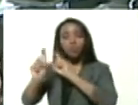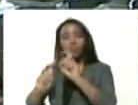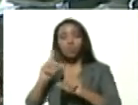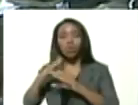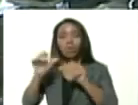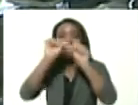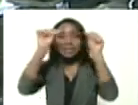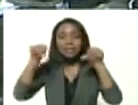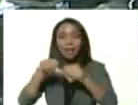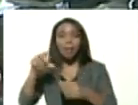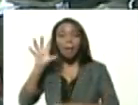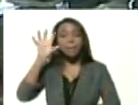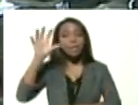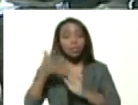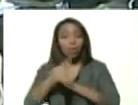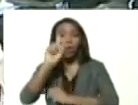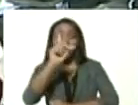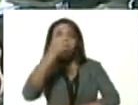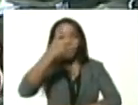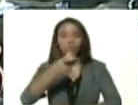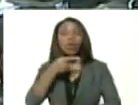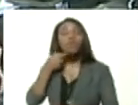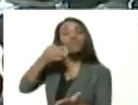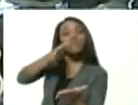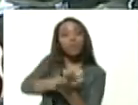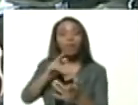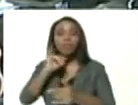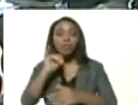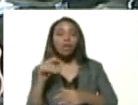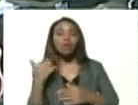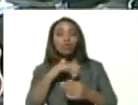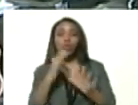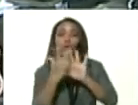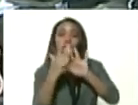sistema Patria y una persona ha fallecido. Con esta información nosotros vamos a devolver el pase al estudio. Adelante.